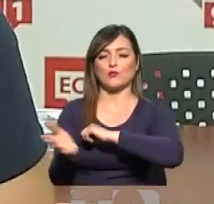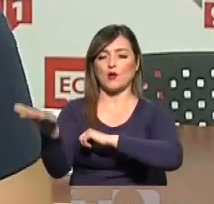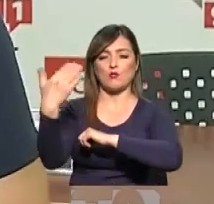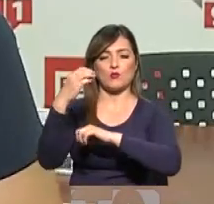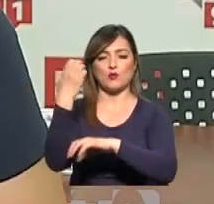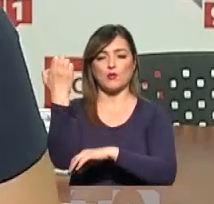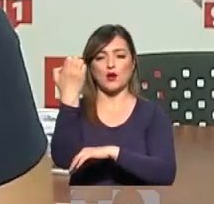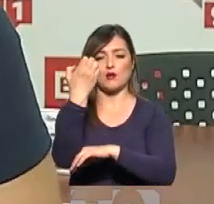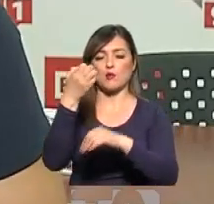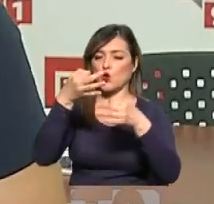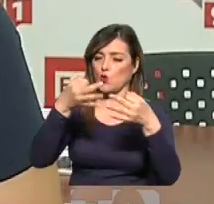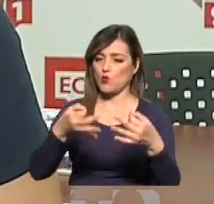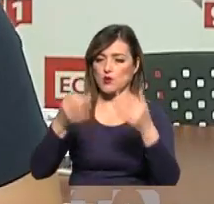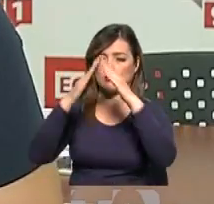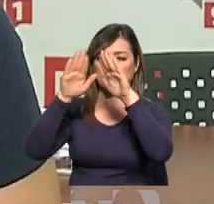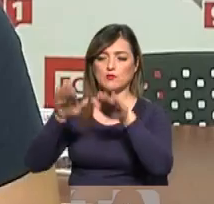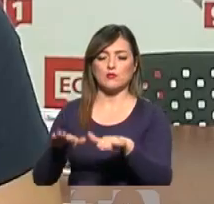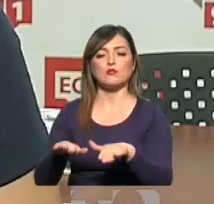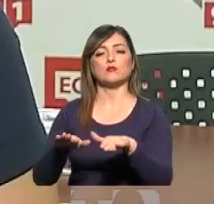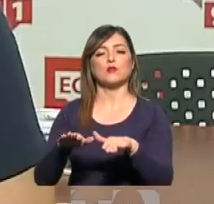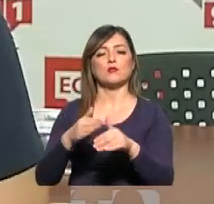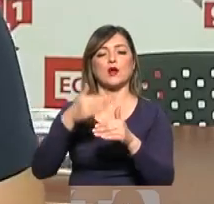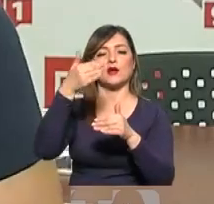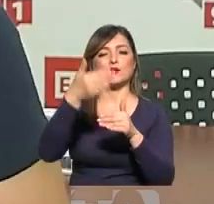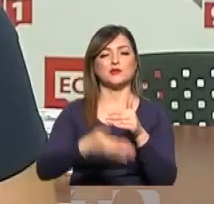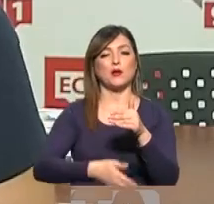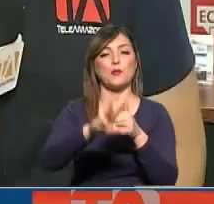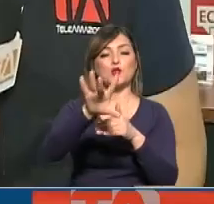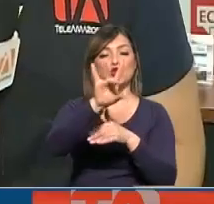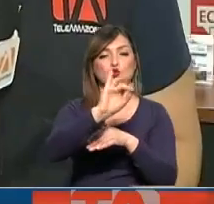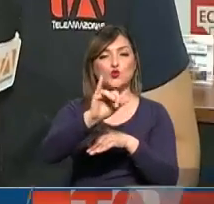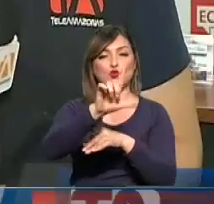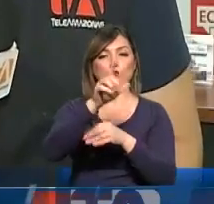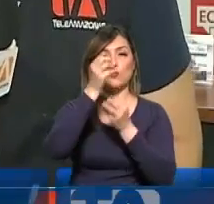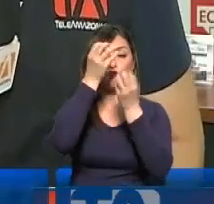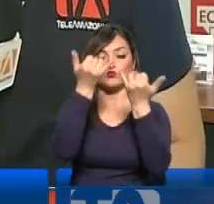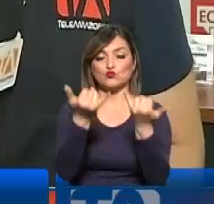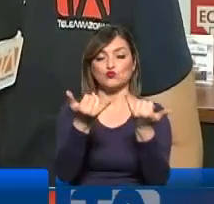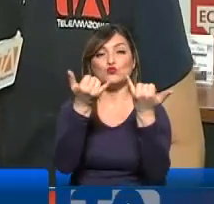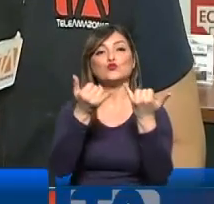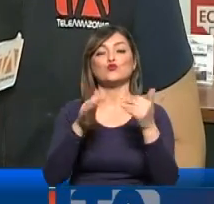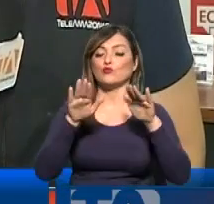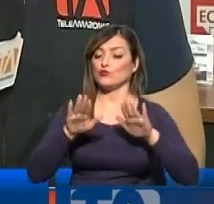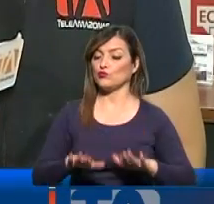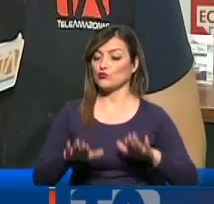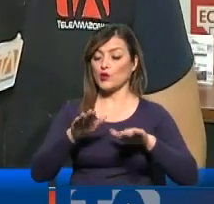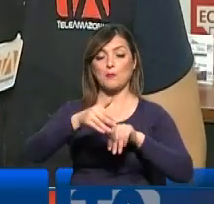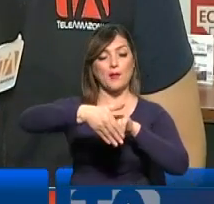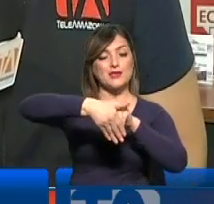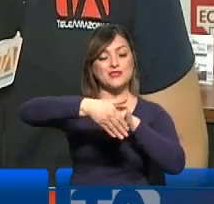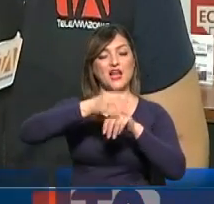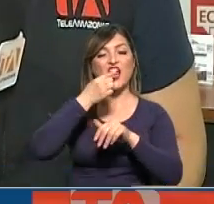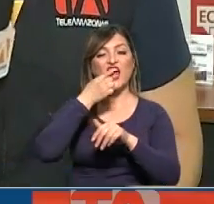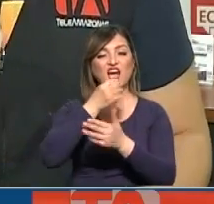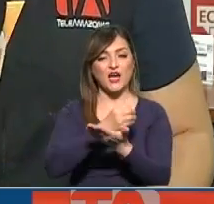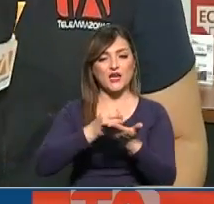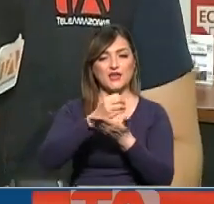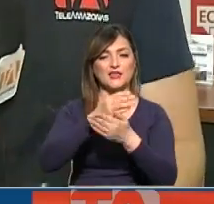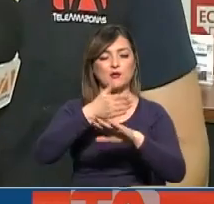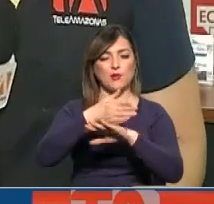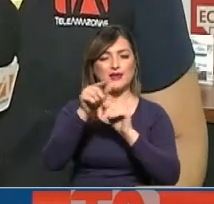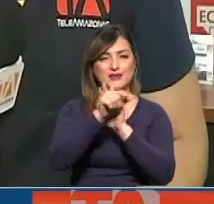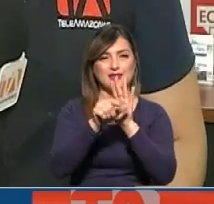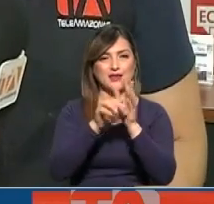estado de excepción que inició la noche de ayer y se extenderá hasta el 28 de julio. Esa es la información al momento. Vamos a permanecer aquí en Machala, provincia del Oro, para llevarles más